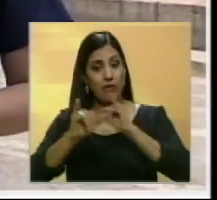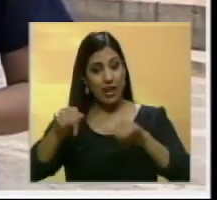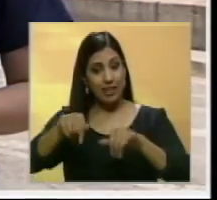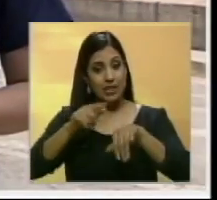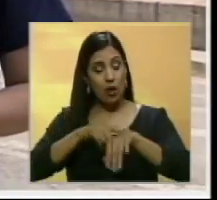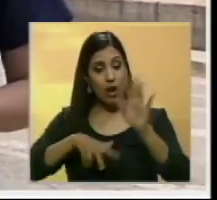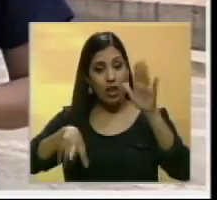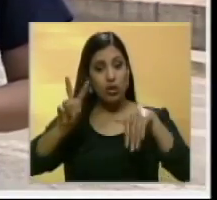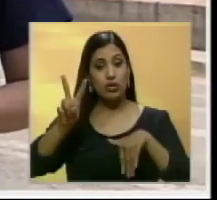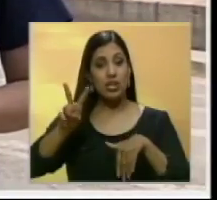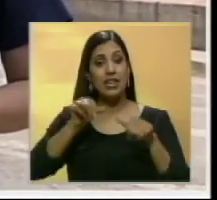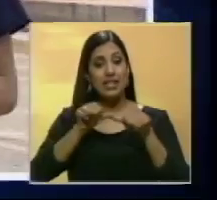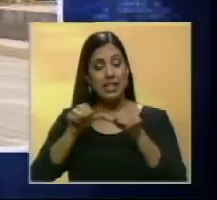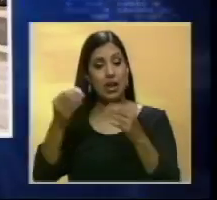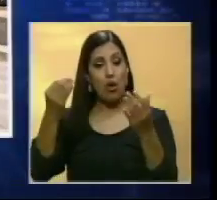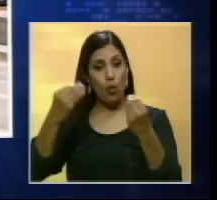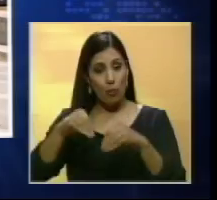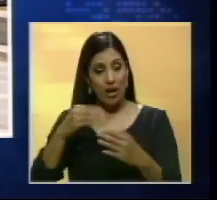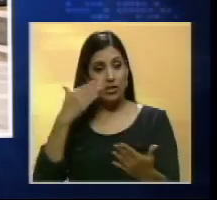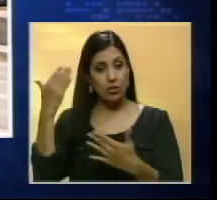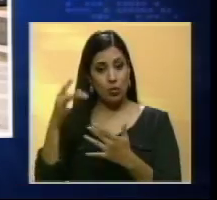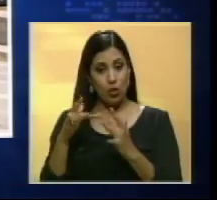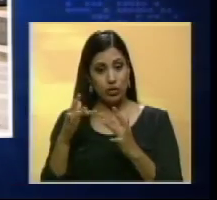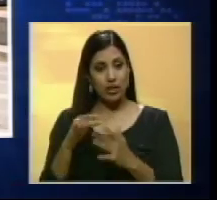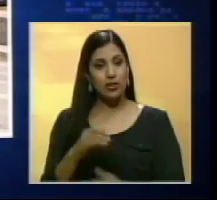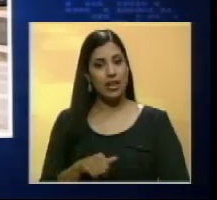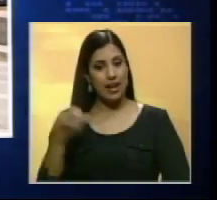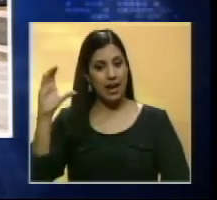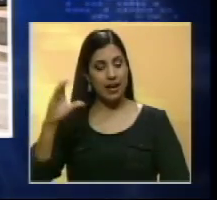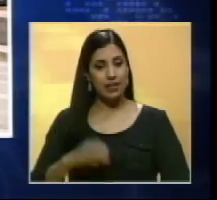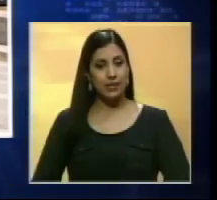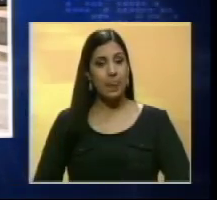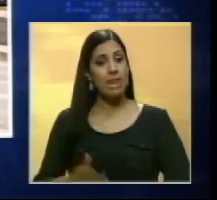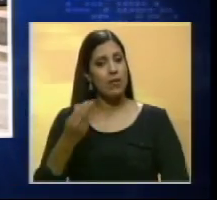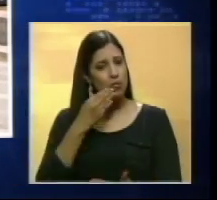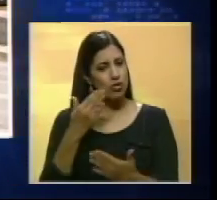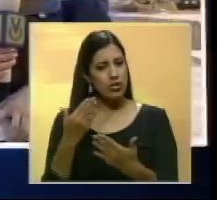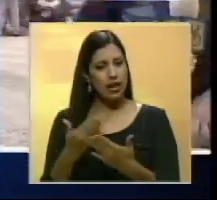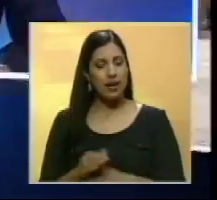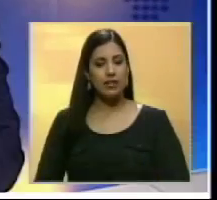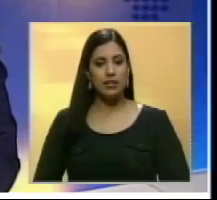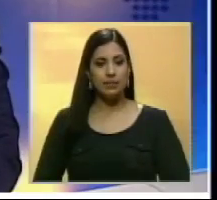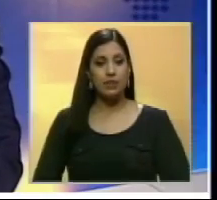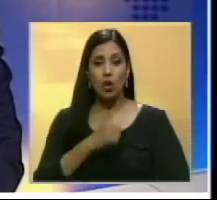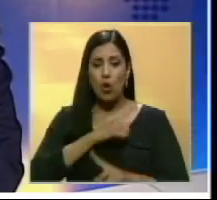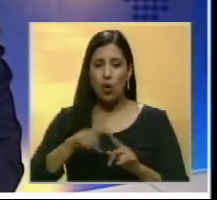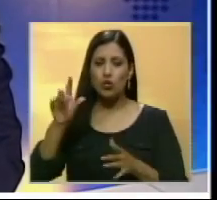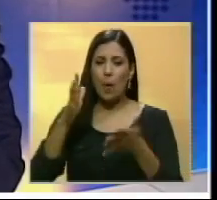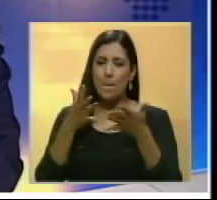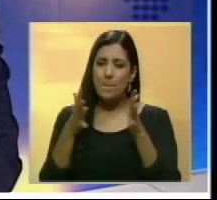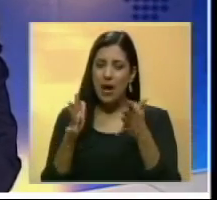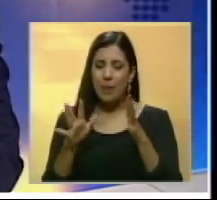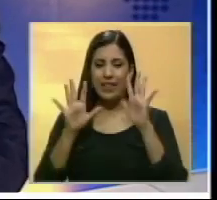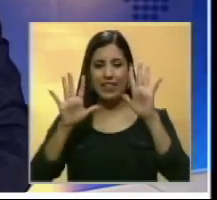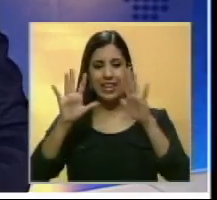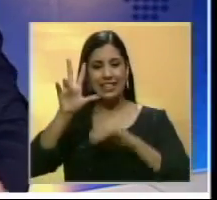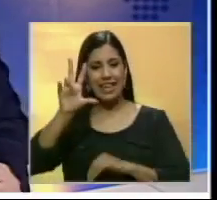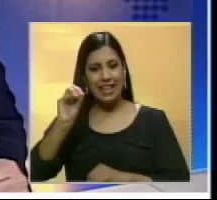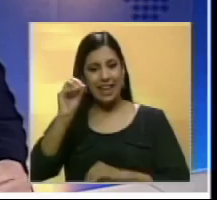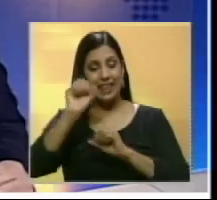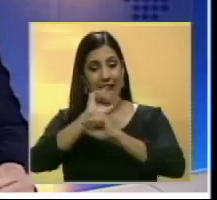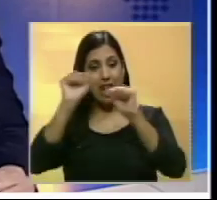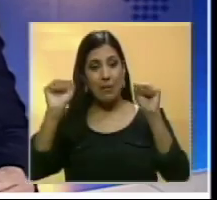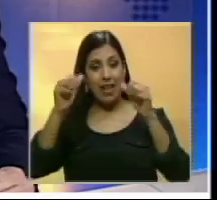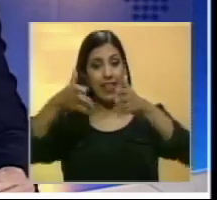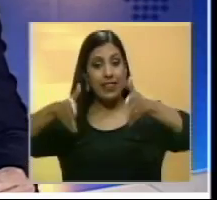a esta hora del mediodía y con ella retornamos el pase al estudio en Caracas. Muchísimas gracias, Nina. Y aproximadamente A las 10:30 de la mañana,